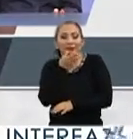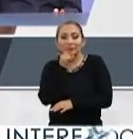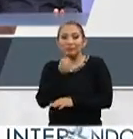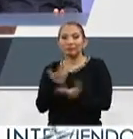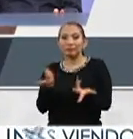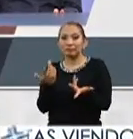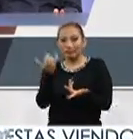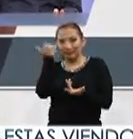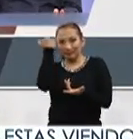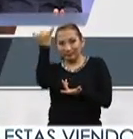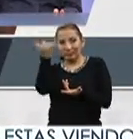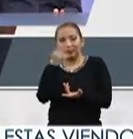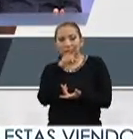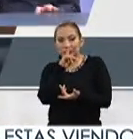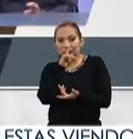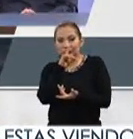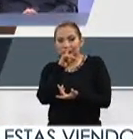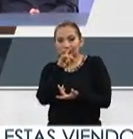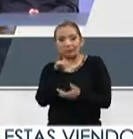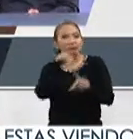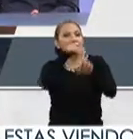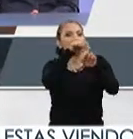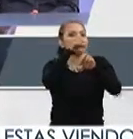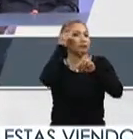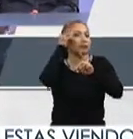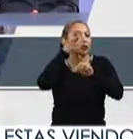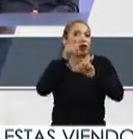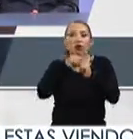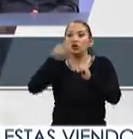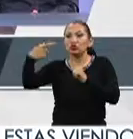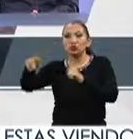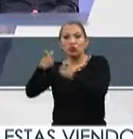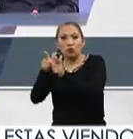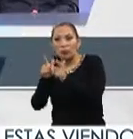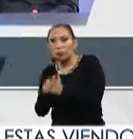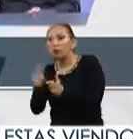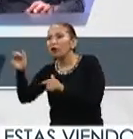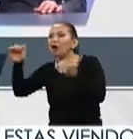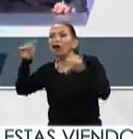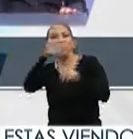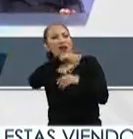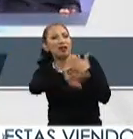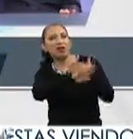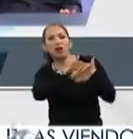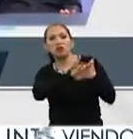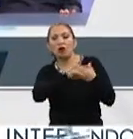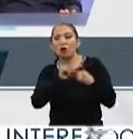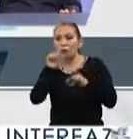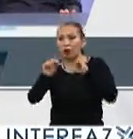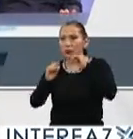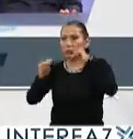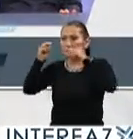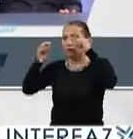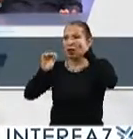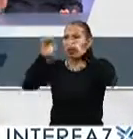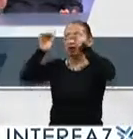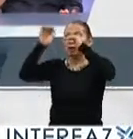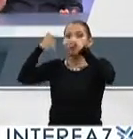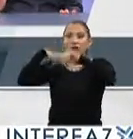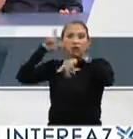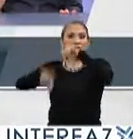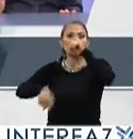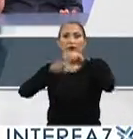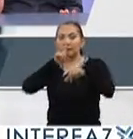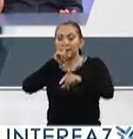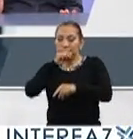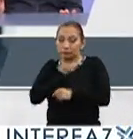el silencio con el director o la persona o con su grupo. Con el mismo grupo. O irse escalando en jerarquías, pero romper